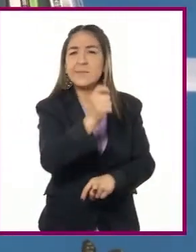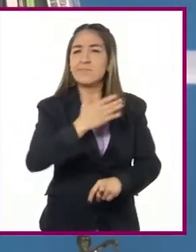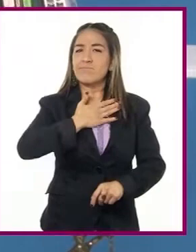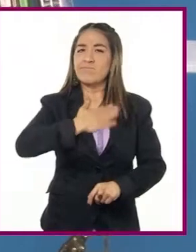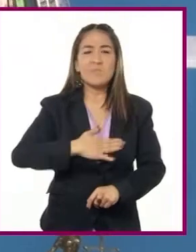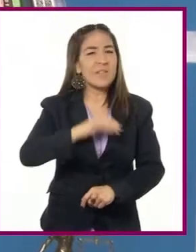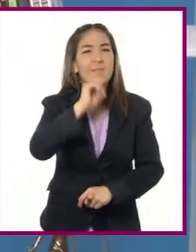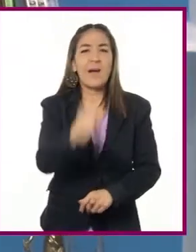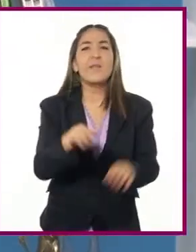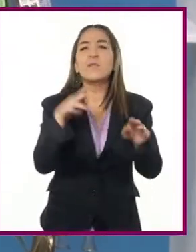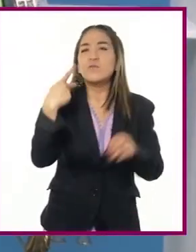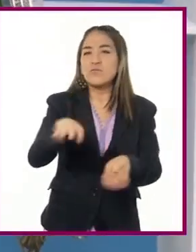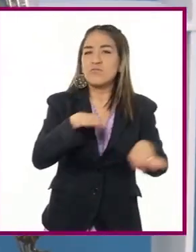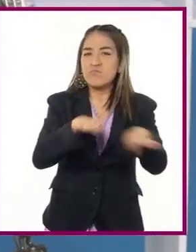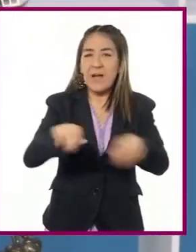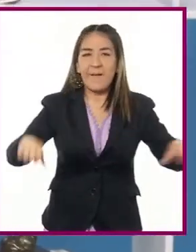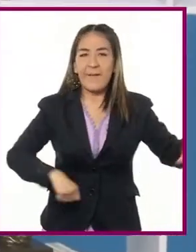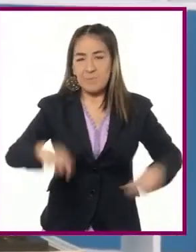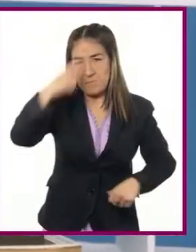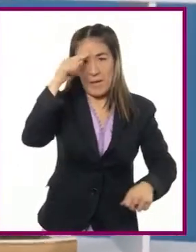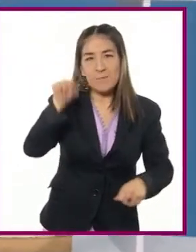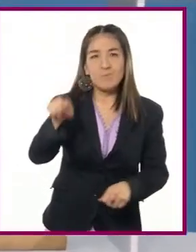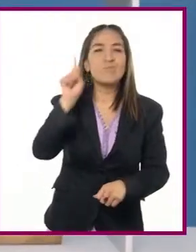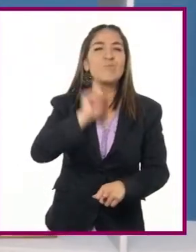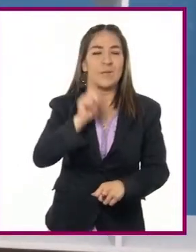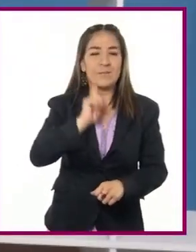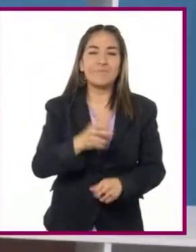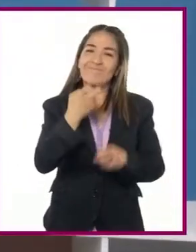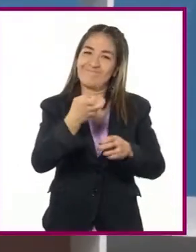para las mujeres. Hasta aquí la lectura.